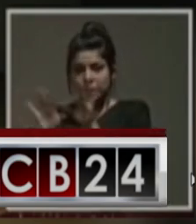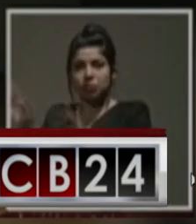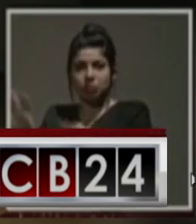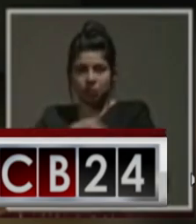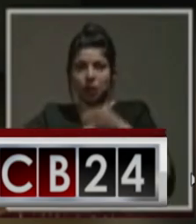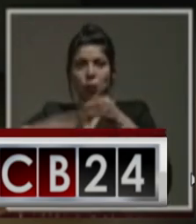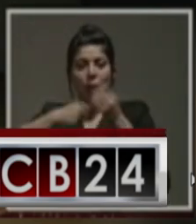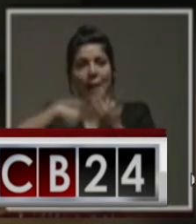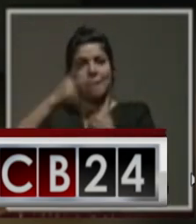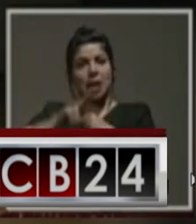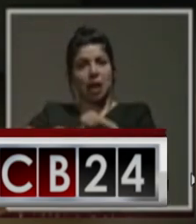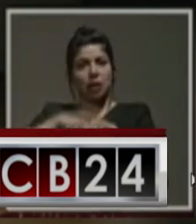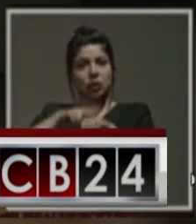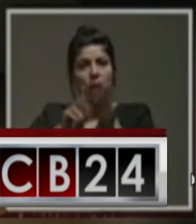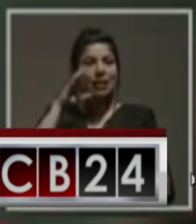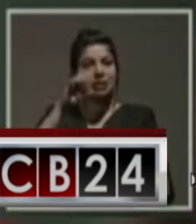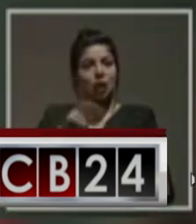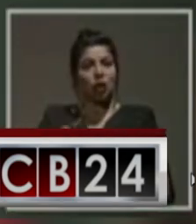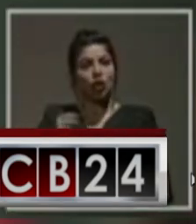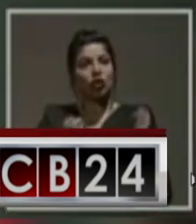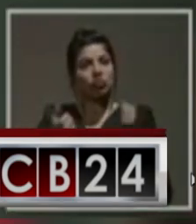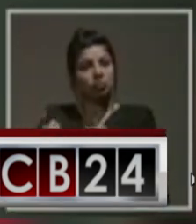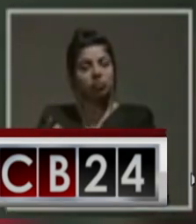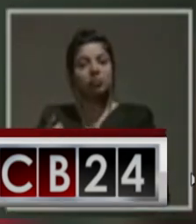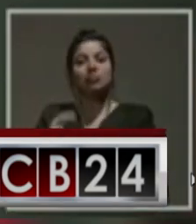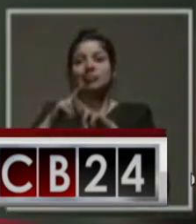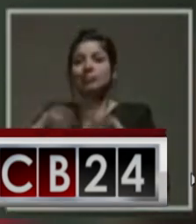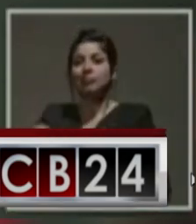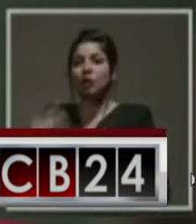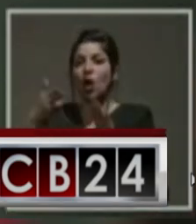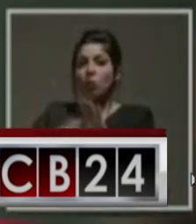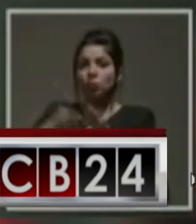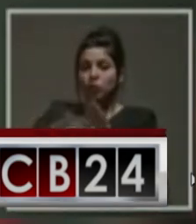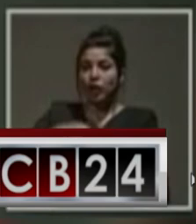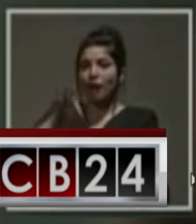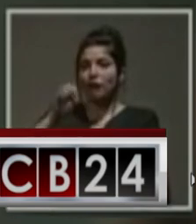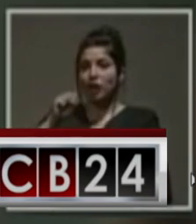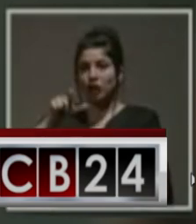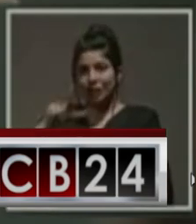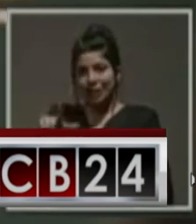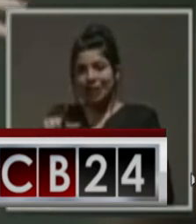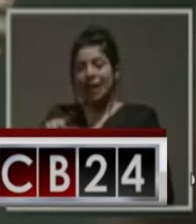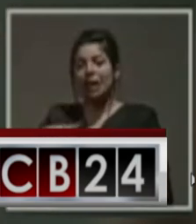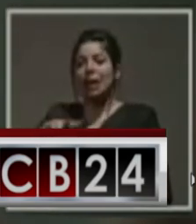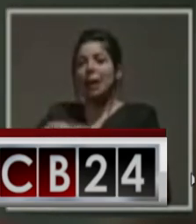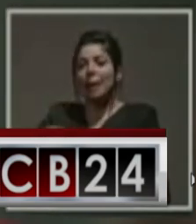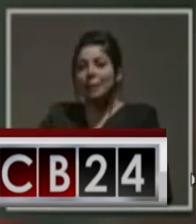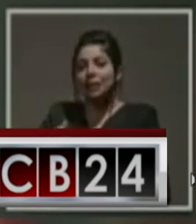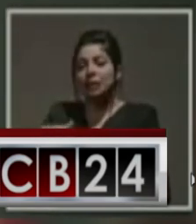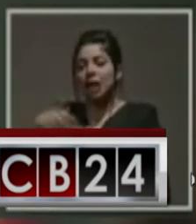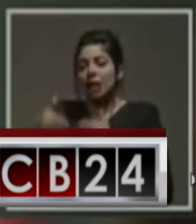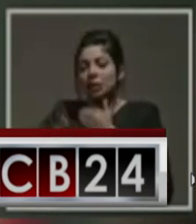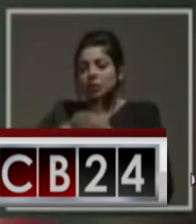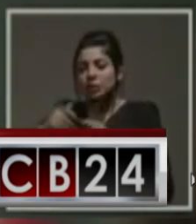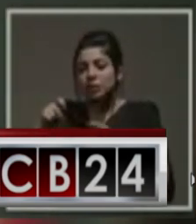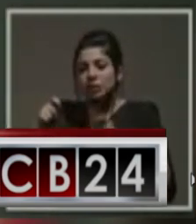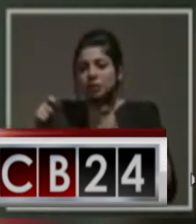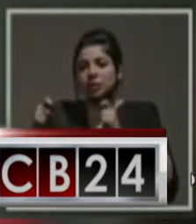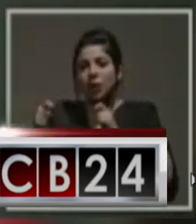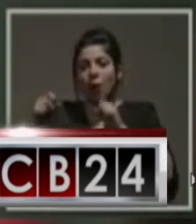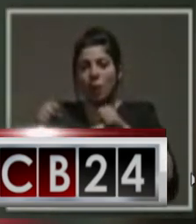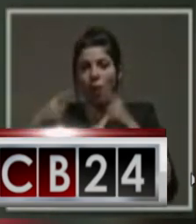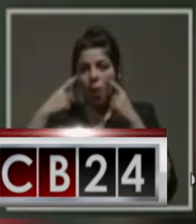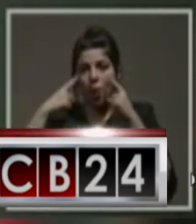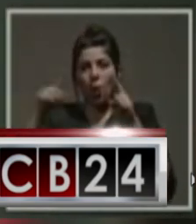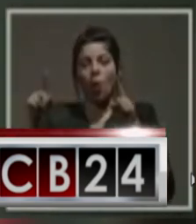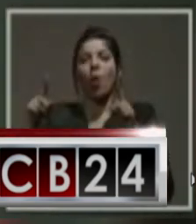en el Plan Nacional de Desarrollo de Inversión Pública. Abolir los combustibles fósiles y empezar en un tránsito en el que logremos